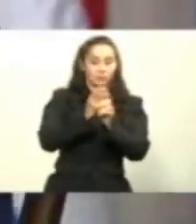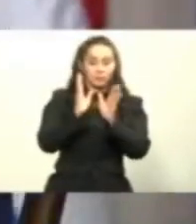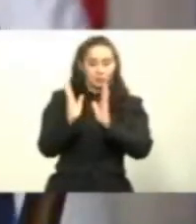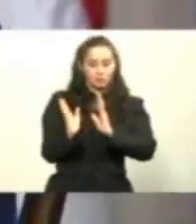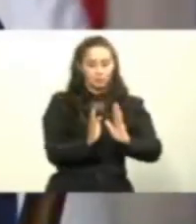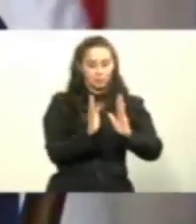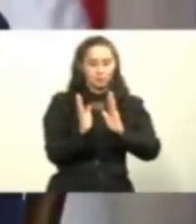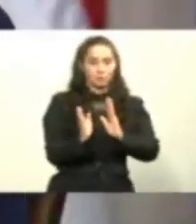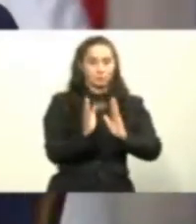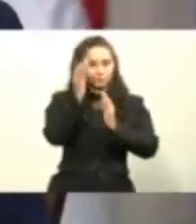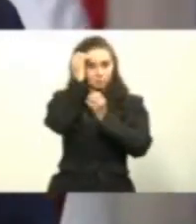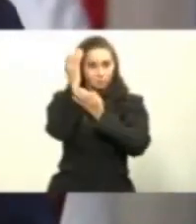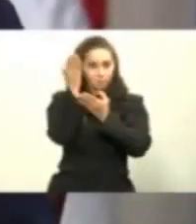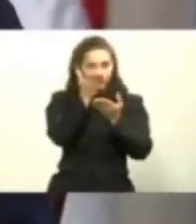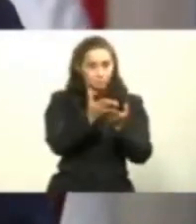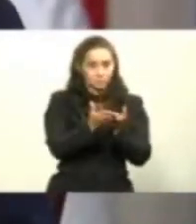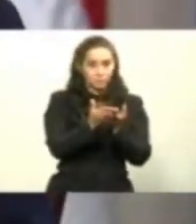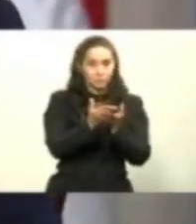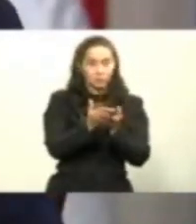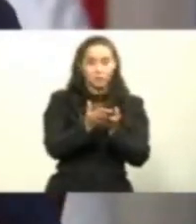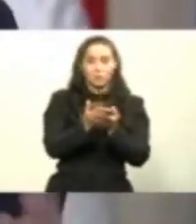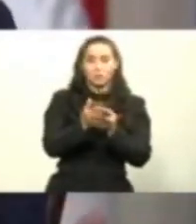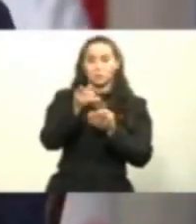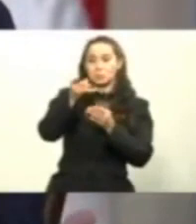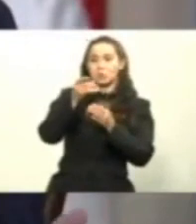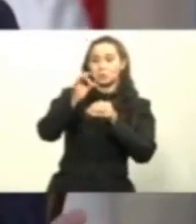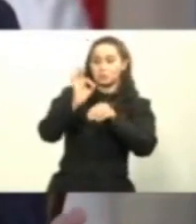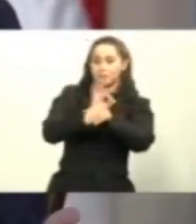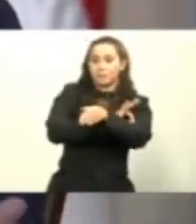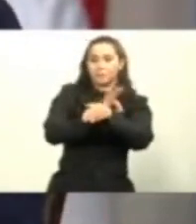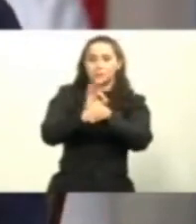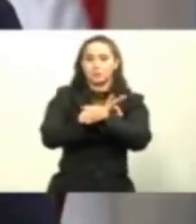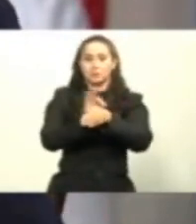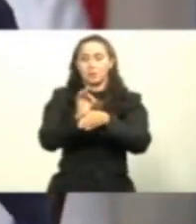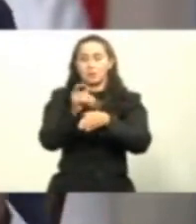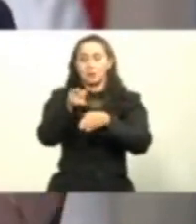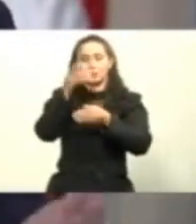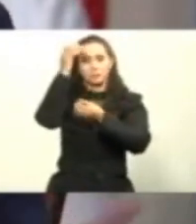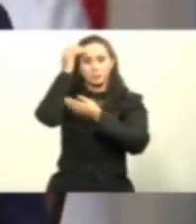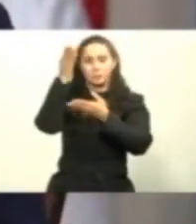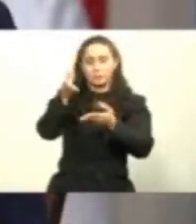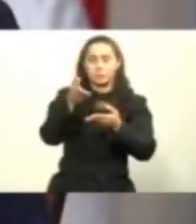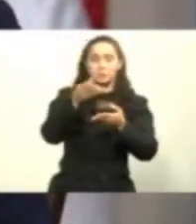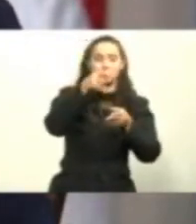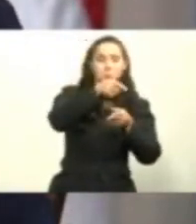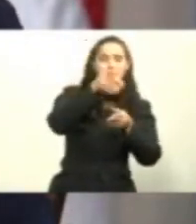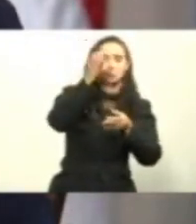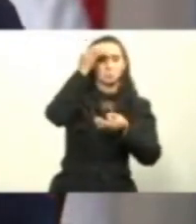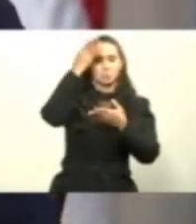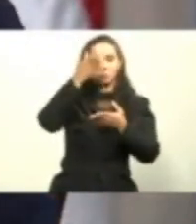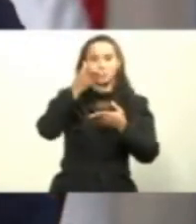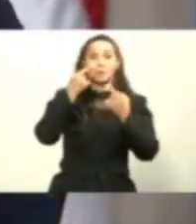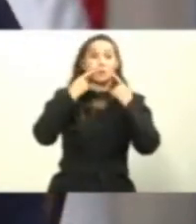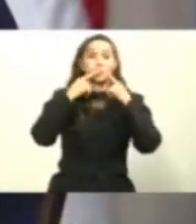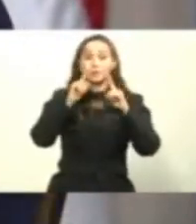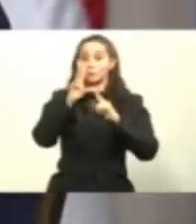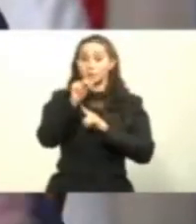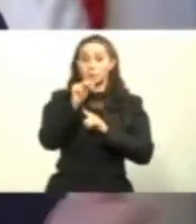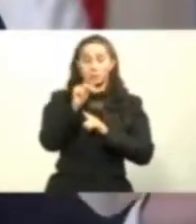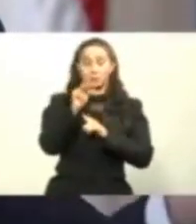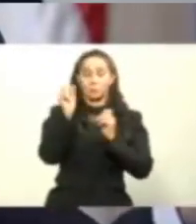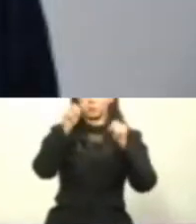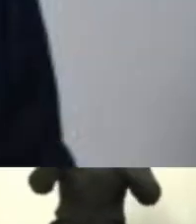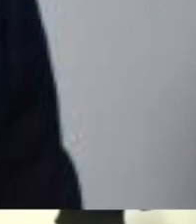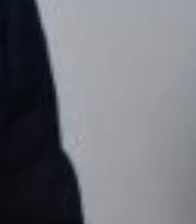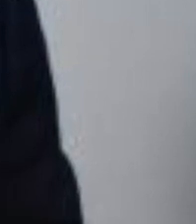Aseguró ver esta acción bien. Dijo que en lo referente al partido no sólo está suspendido el